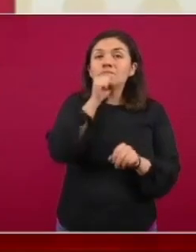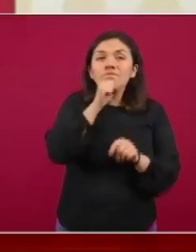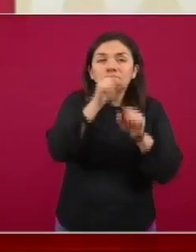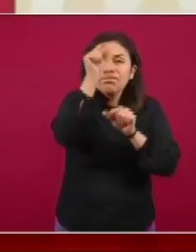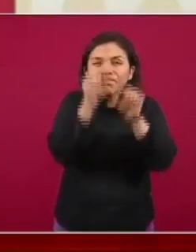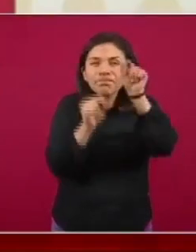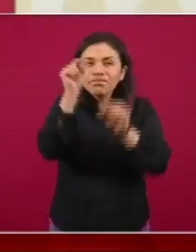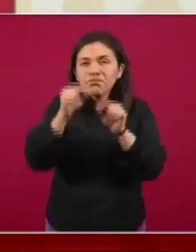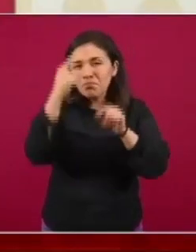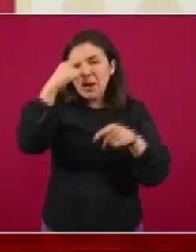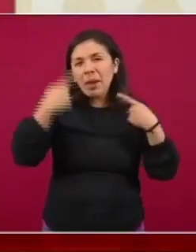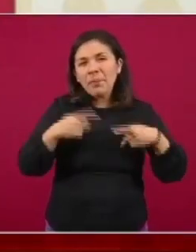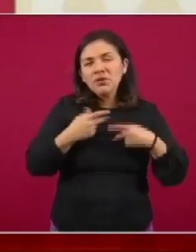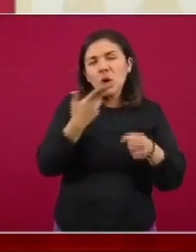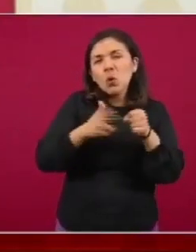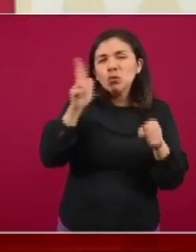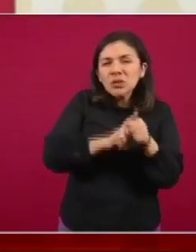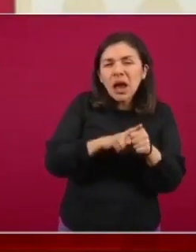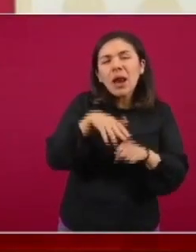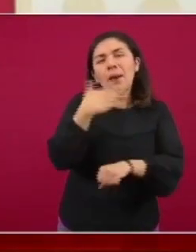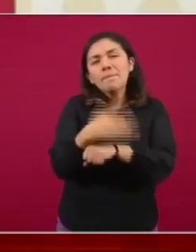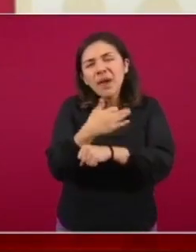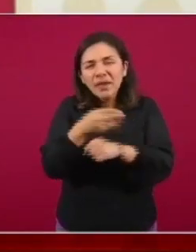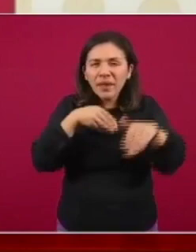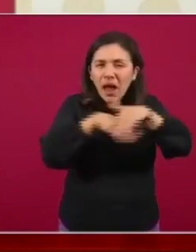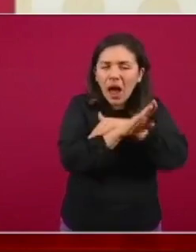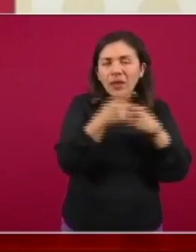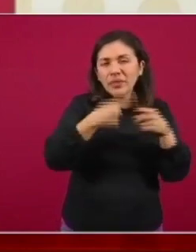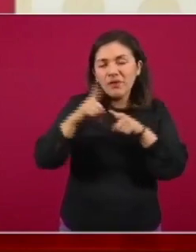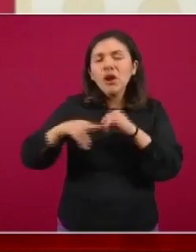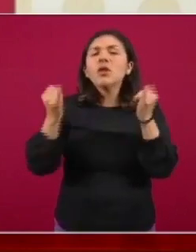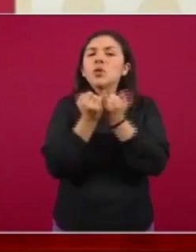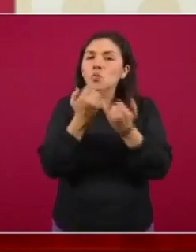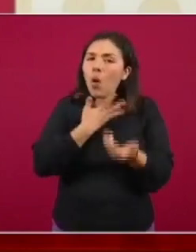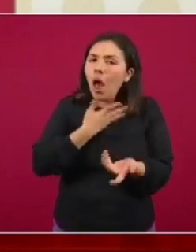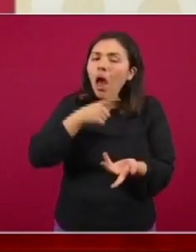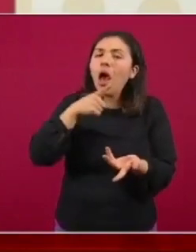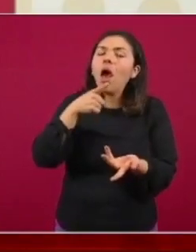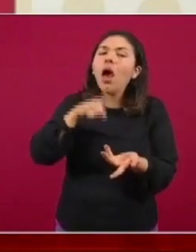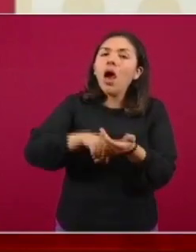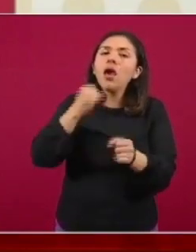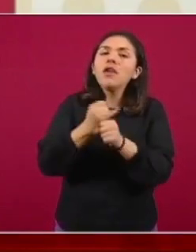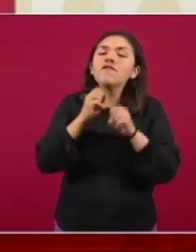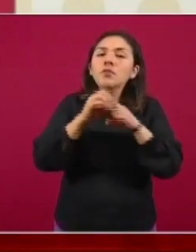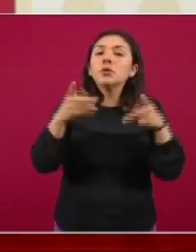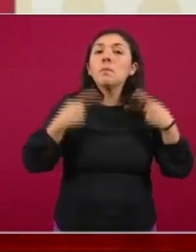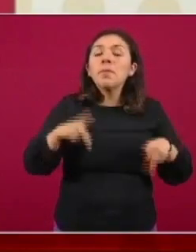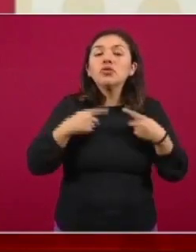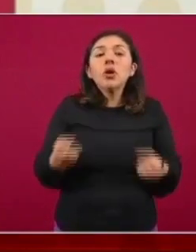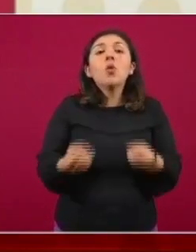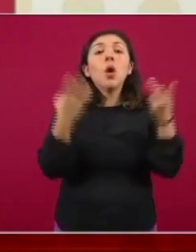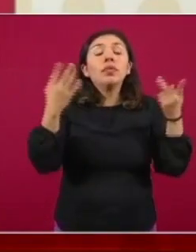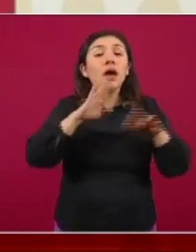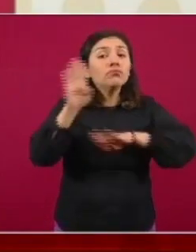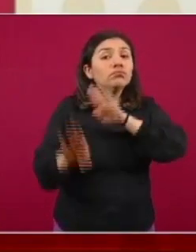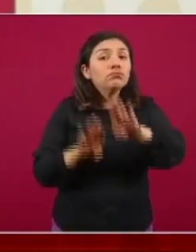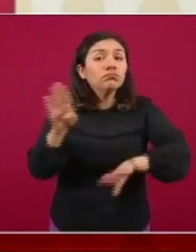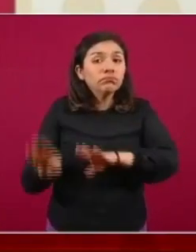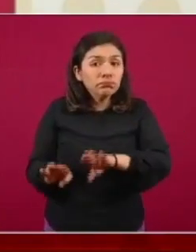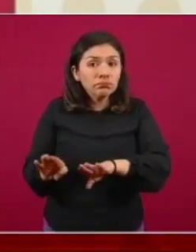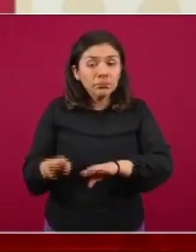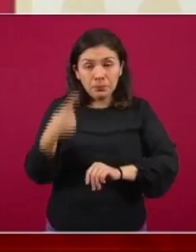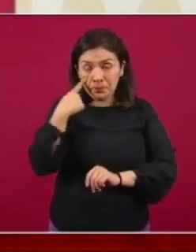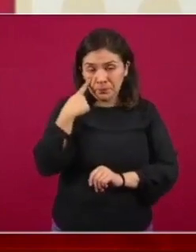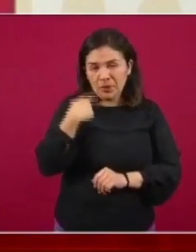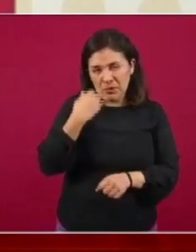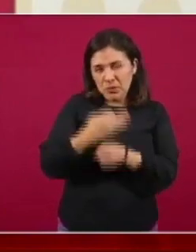de hospitalizados y ambulatorios, también tenemos los datos entre aquellos que fallecieron, y aquí